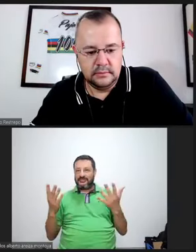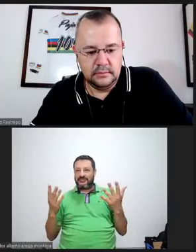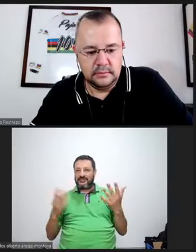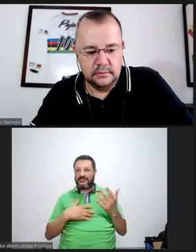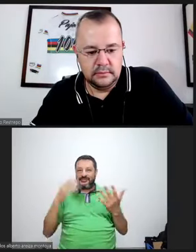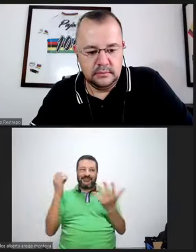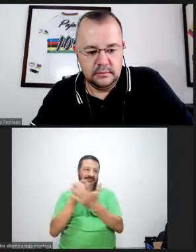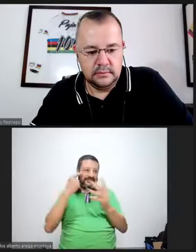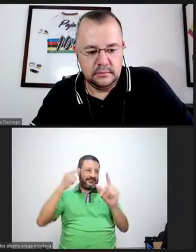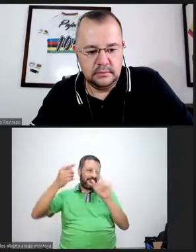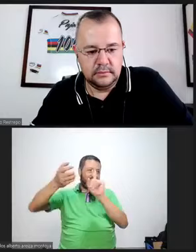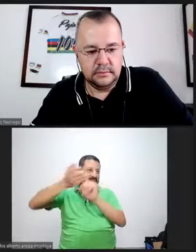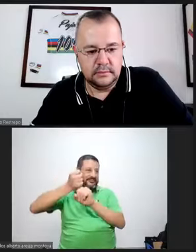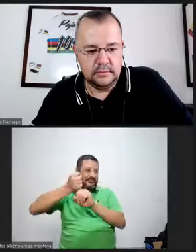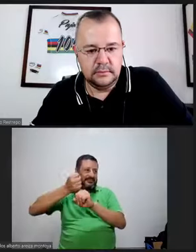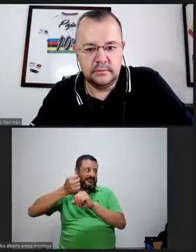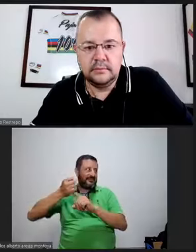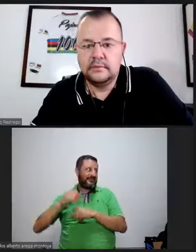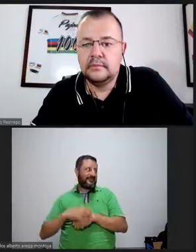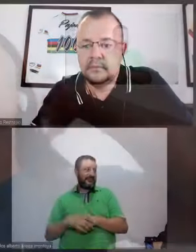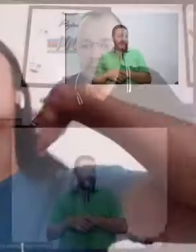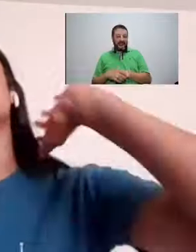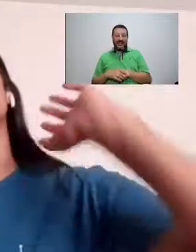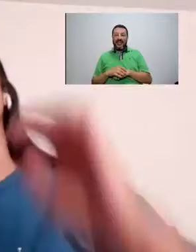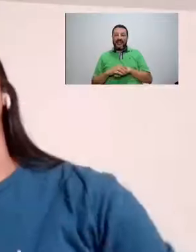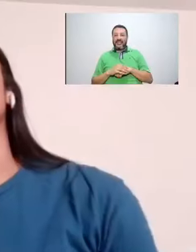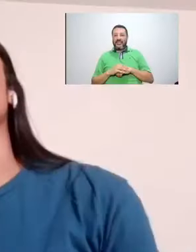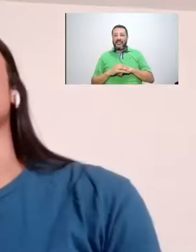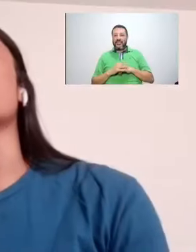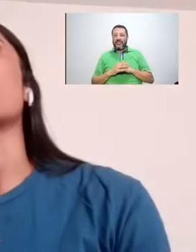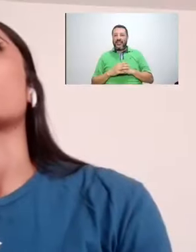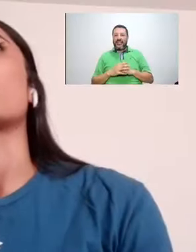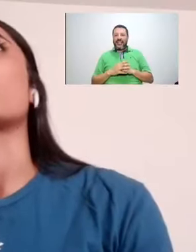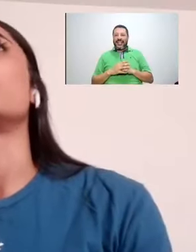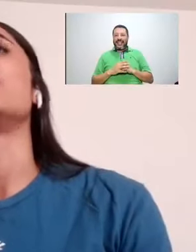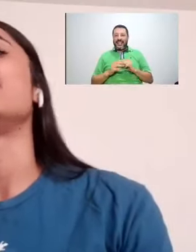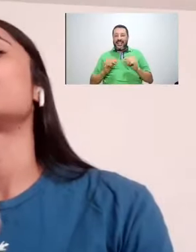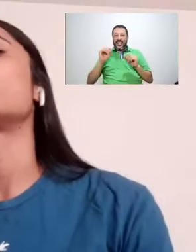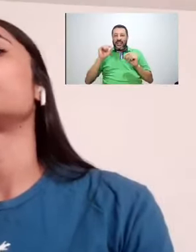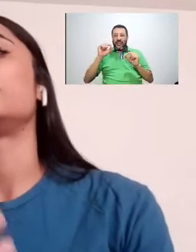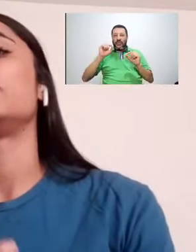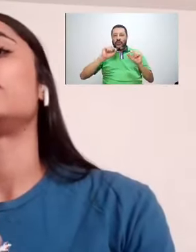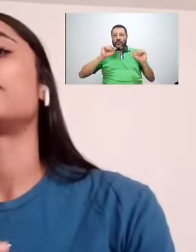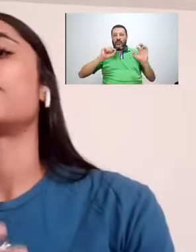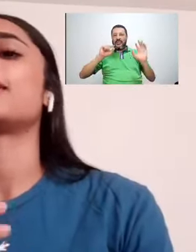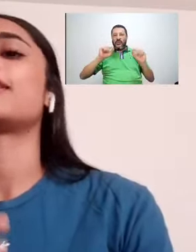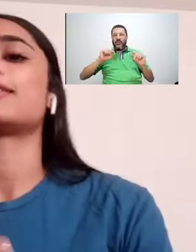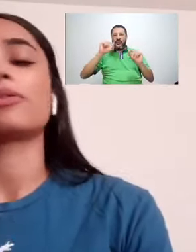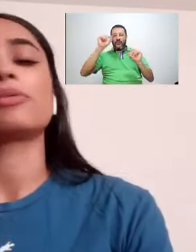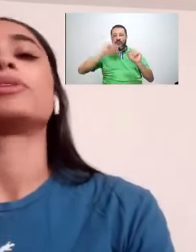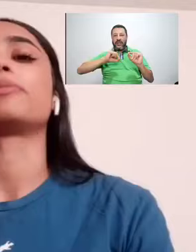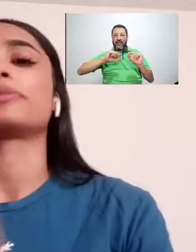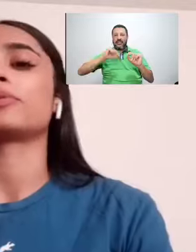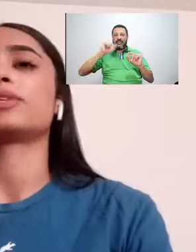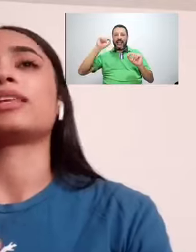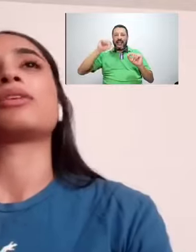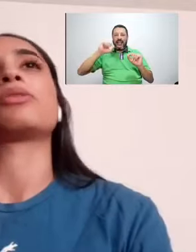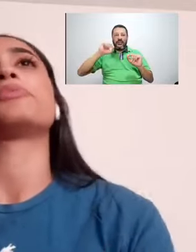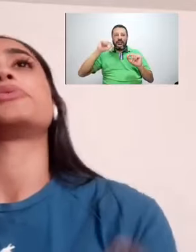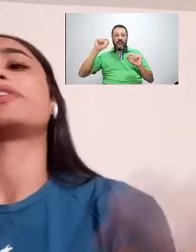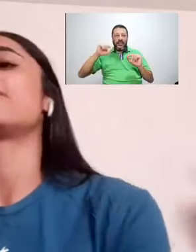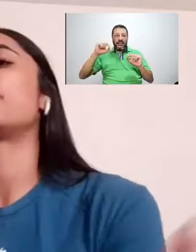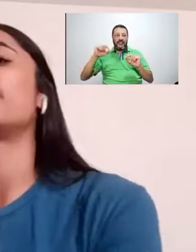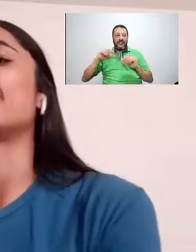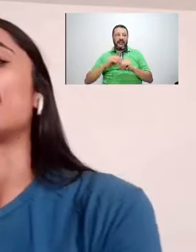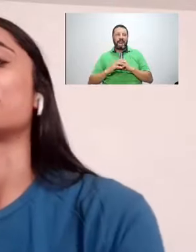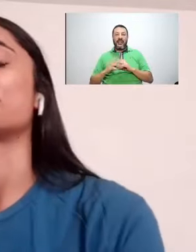cada, pues siempre han estado ahí pendientes. Entonces ha sido pues como un inicio muy bonito y que se convirtió pues como decir, como